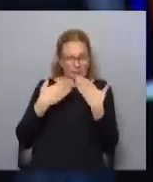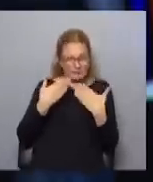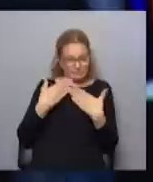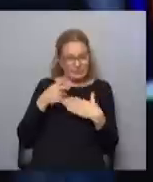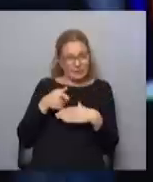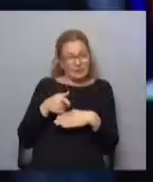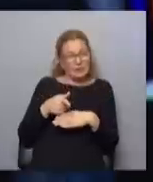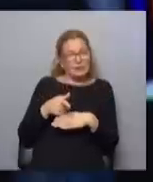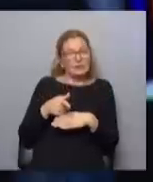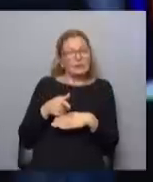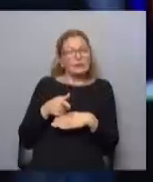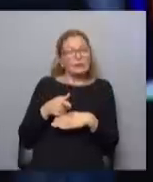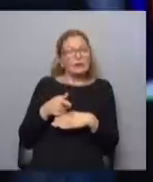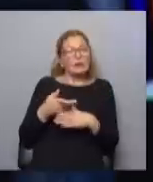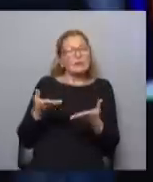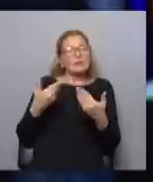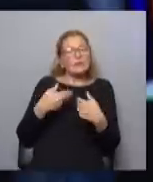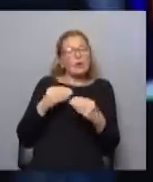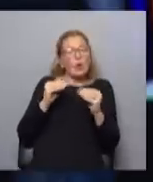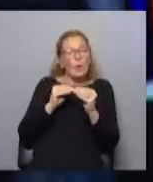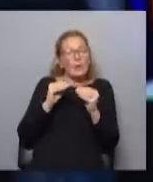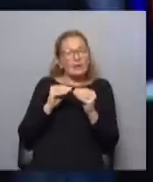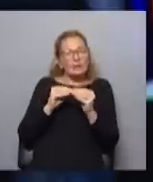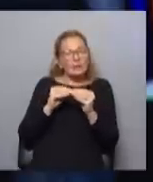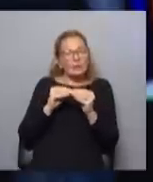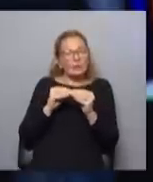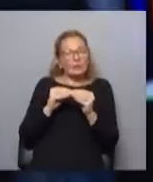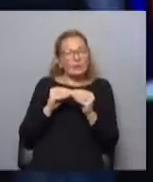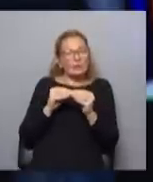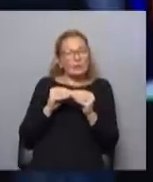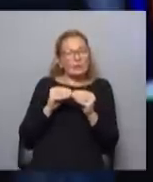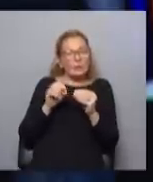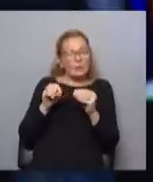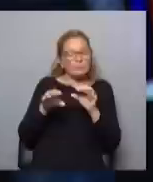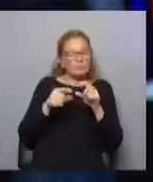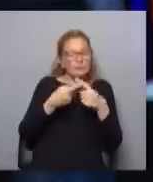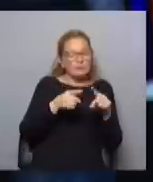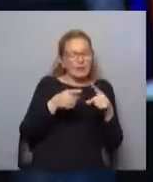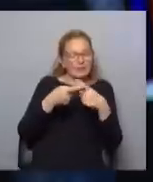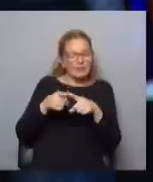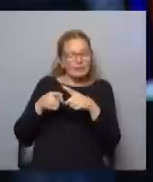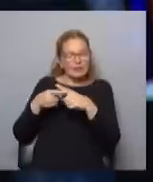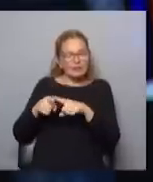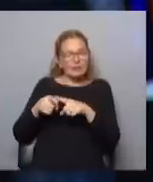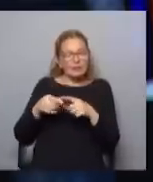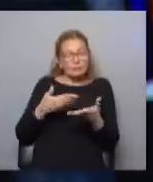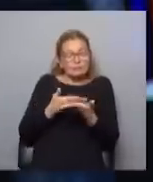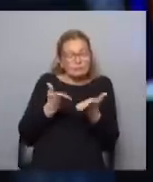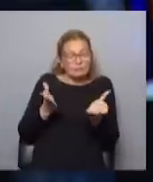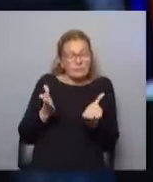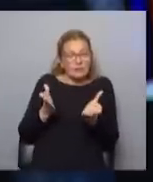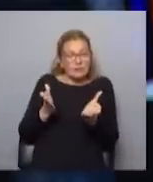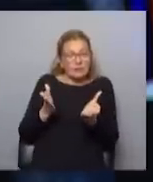lo que están recibiendo los compañeros son señales muy variopintas de una realidad que de